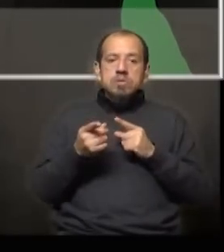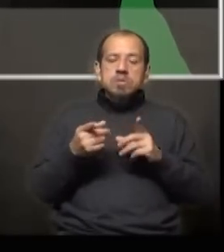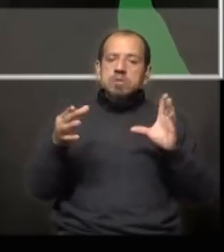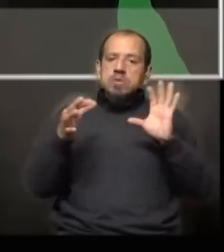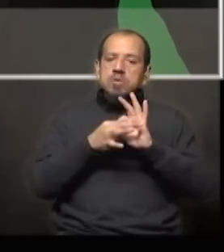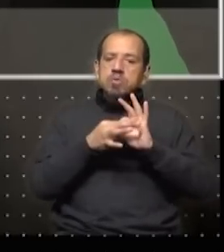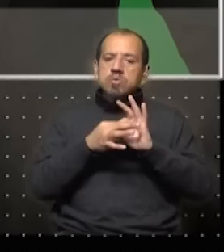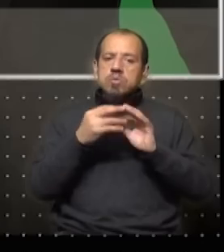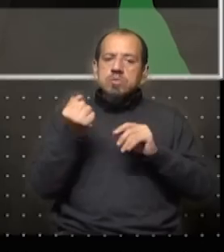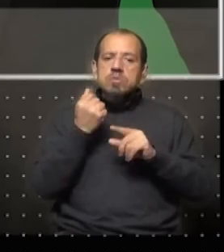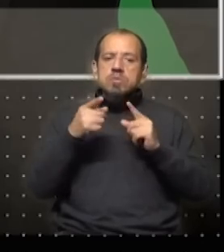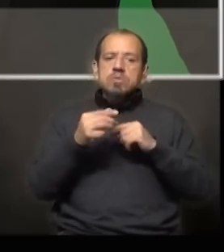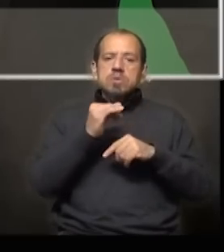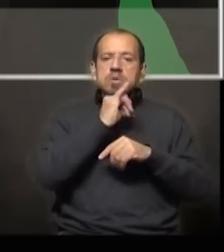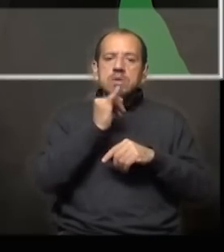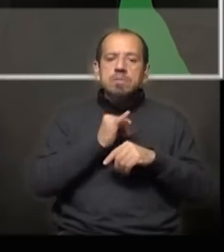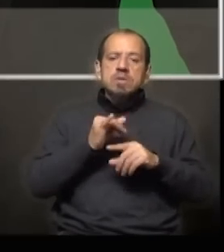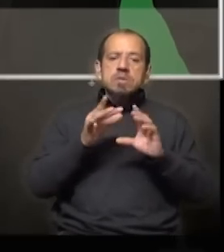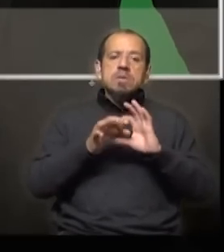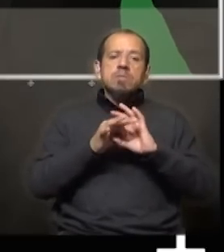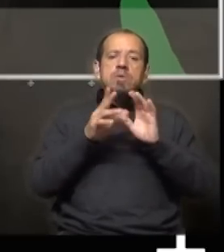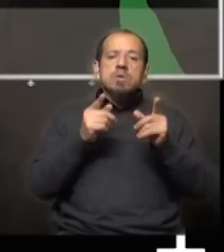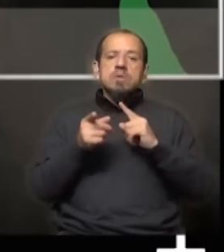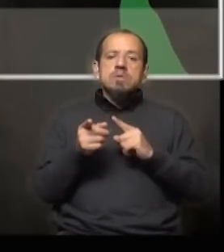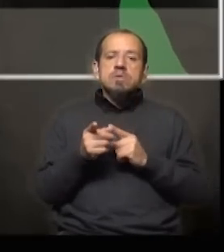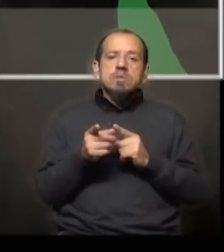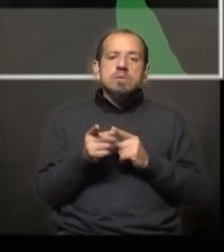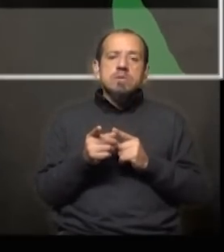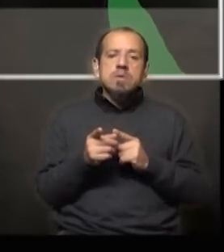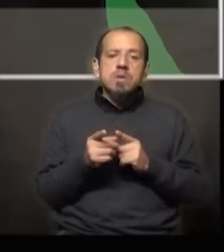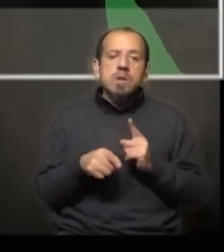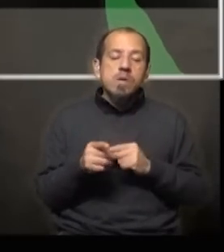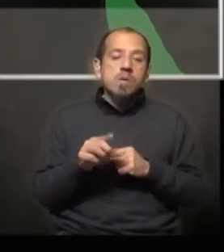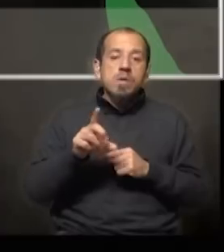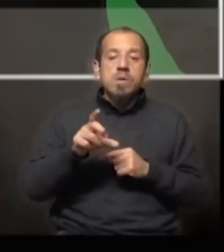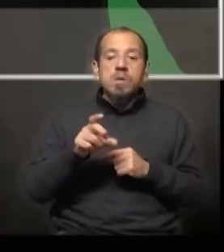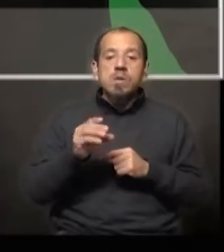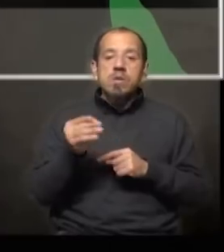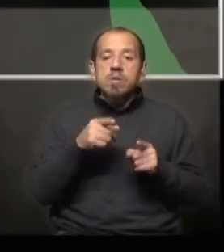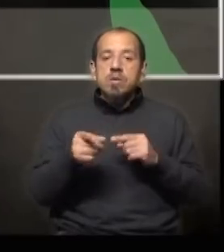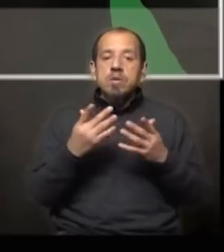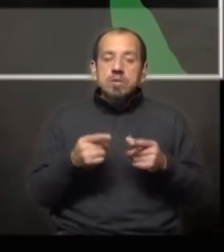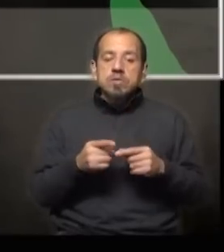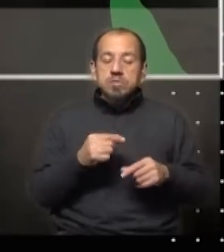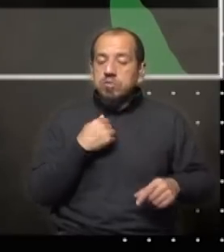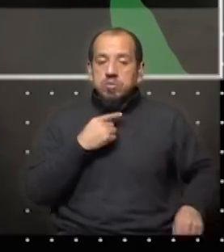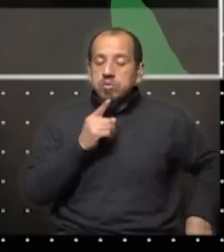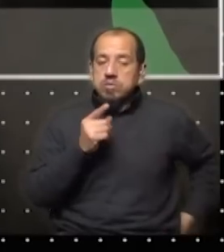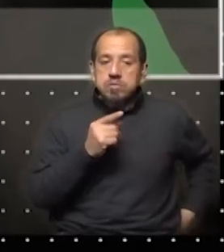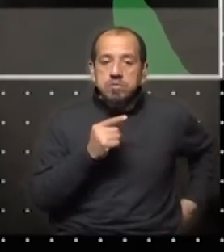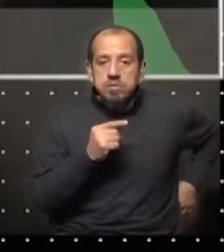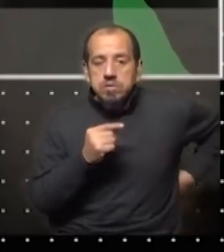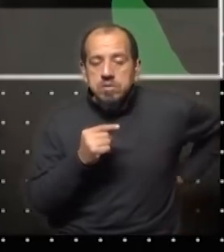y que les importa la paz y la democracia alguien va a decir pero Álvaro es obvio Todos quieren eso no no no están claro eh